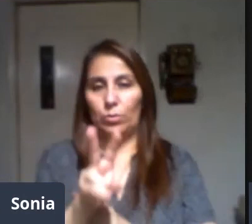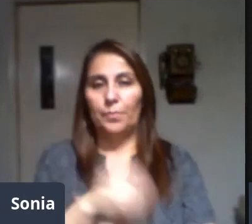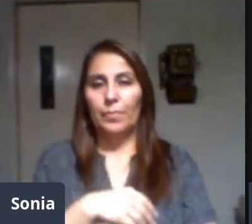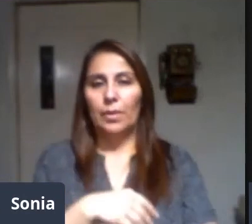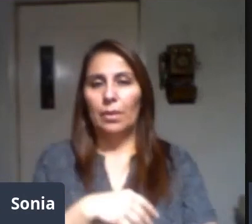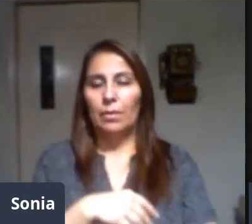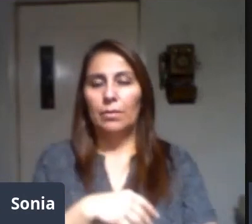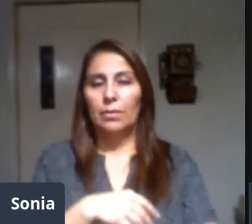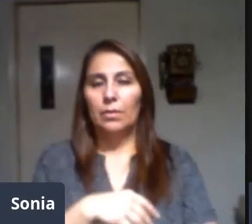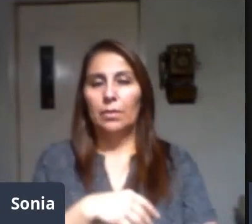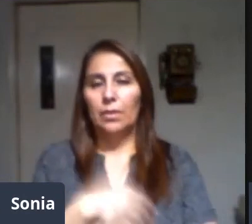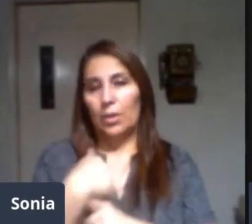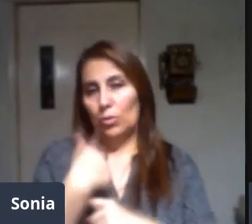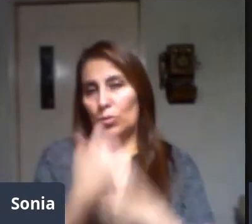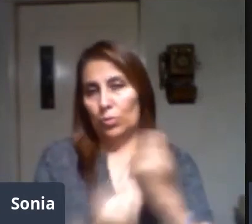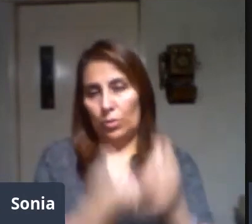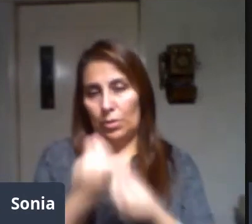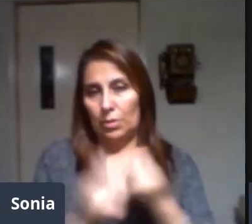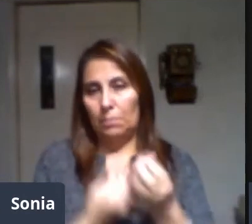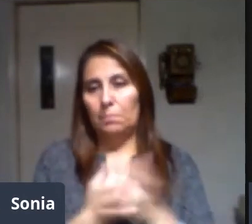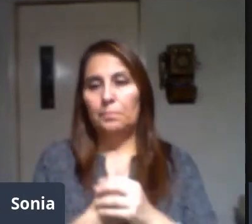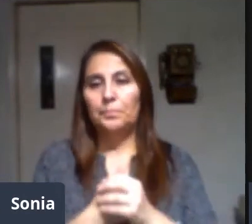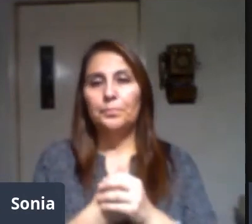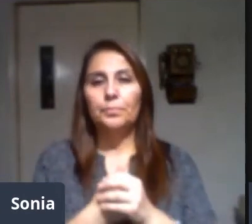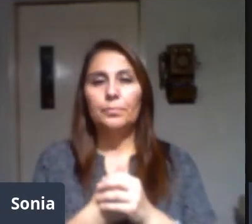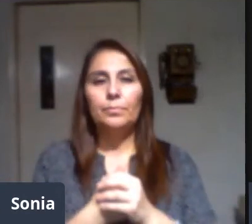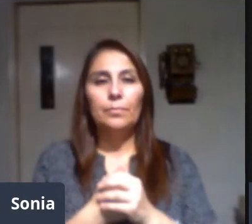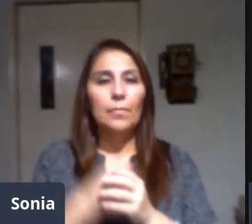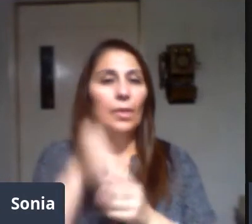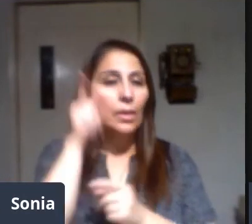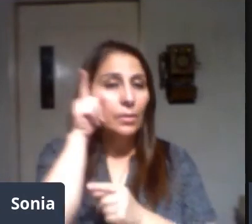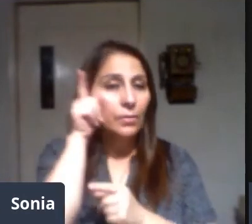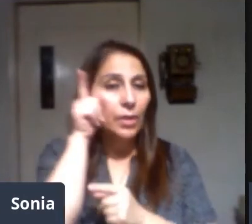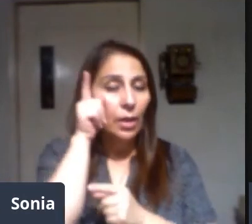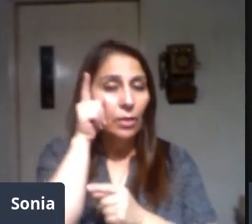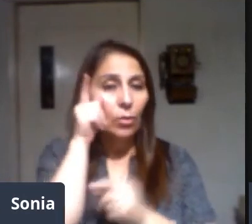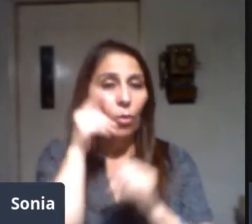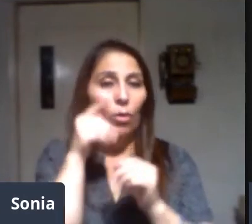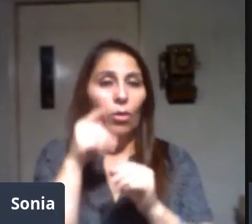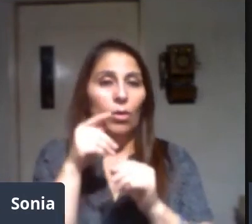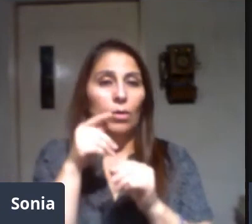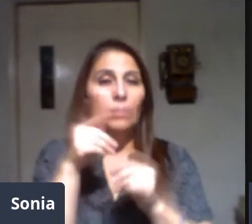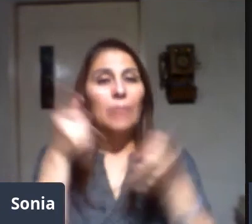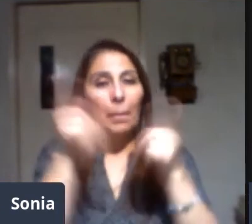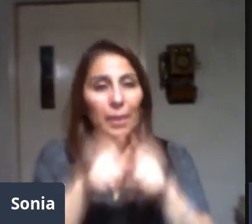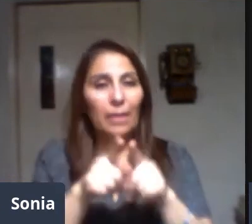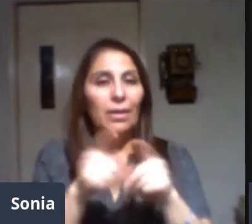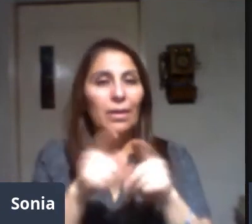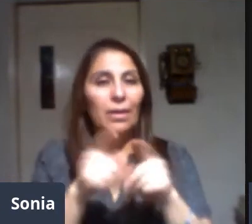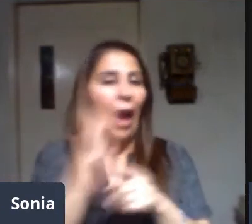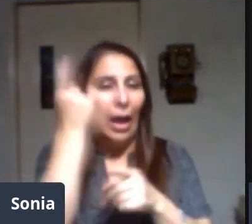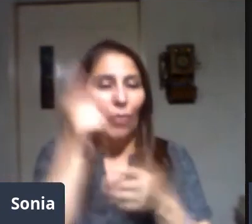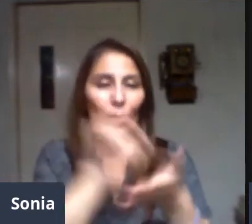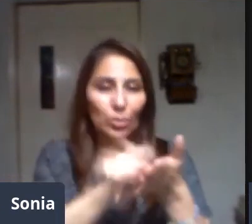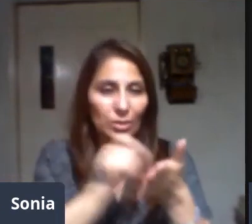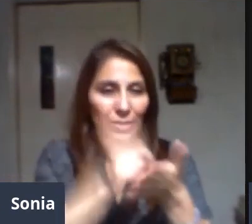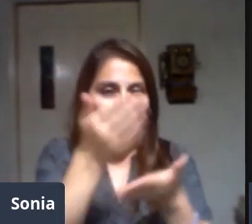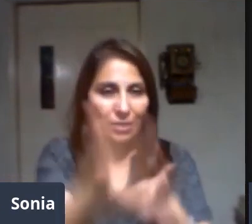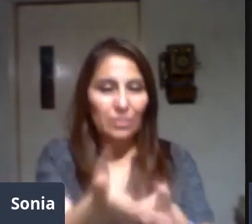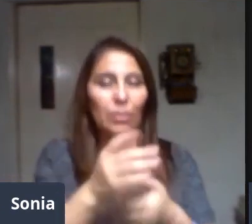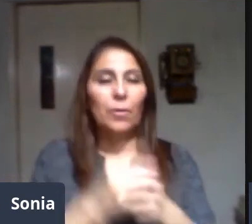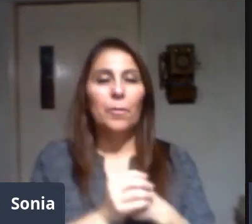sería bueno que fer también nos compartiera y un trocito de algo de lo que tiene ahí de sus escritos